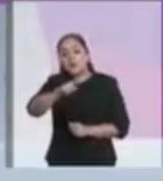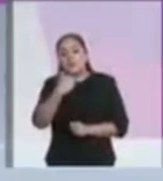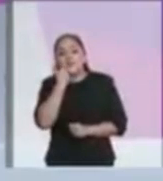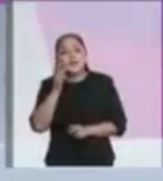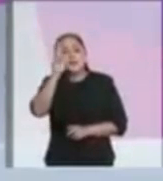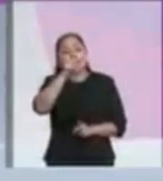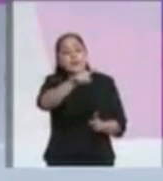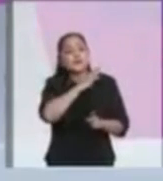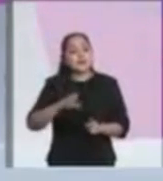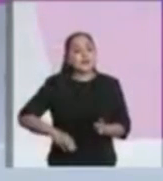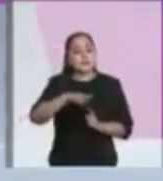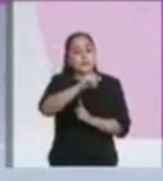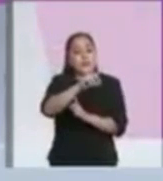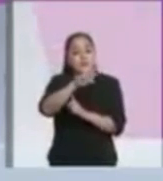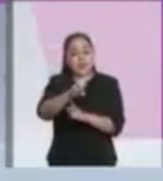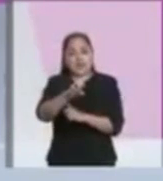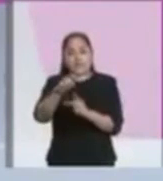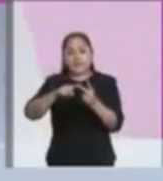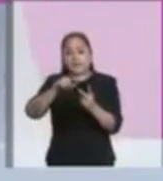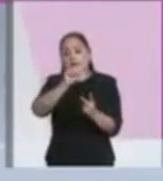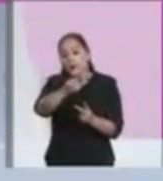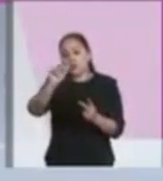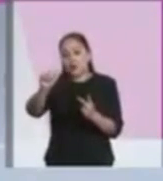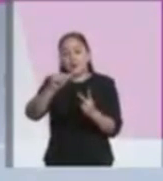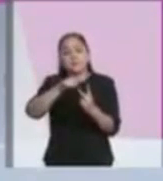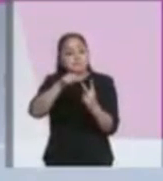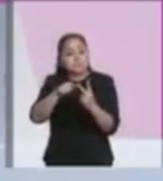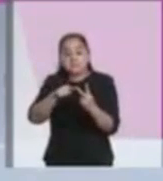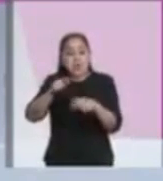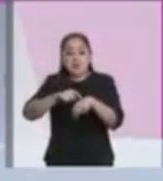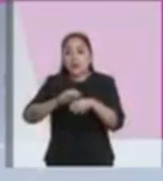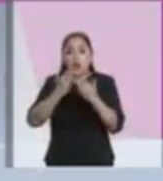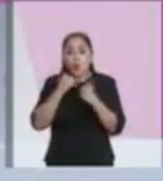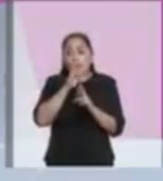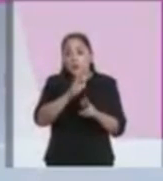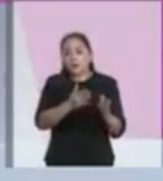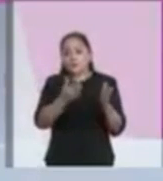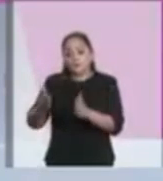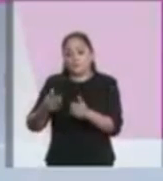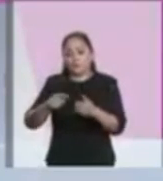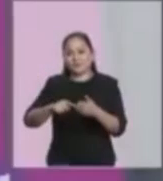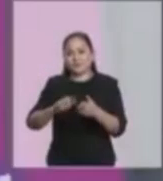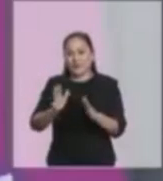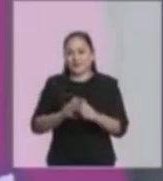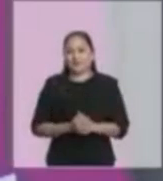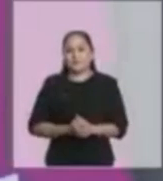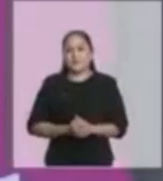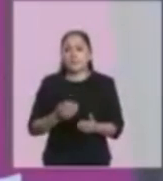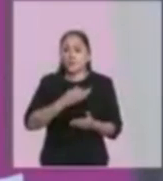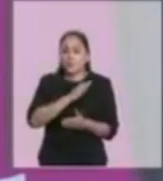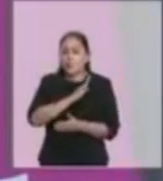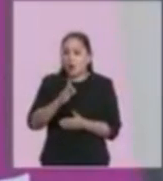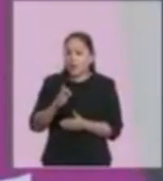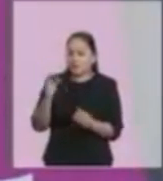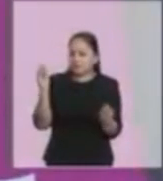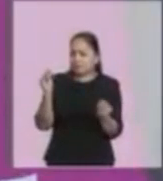el candidato Mid y el candidato Anaya. Ninguno tiene ya derecho a réplica, de manera que pasamos al siguiente segmento. Gracias. Podemos discutirlo en ese